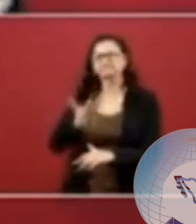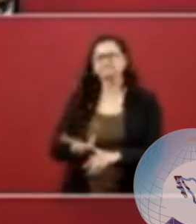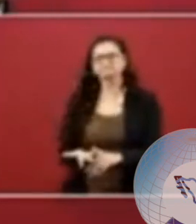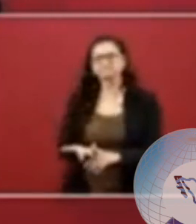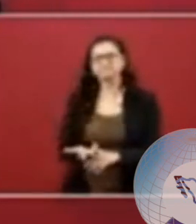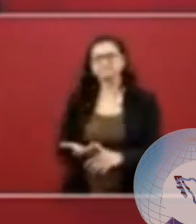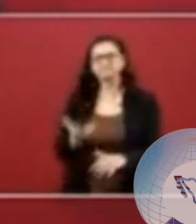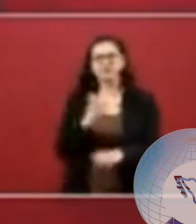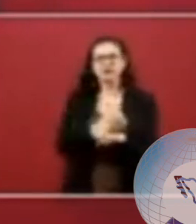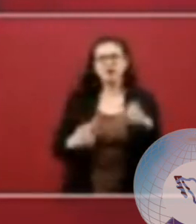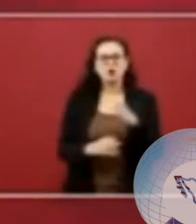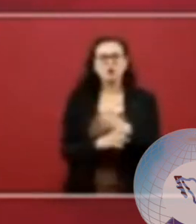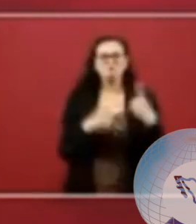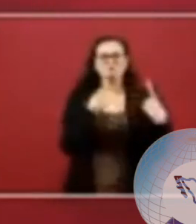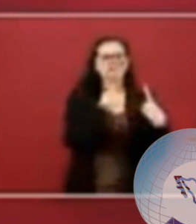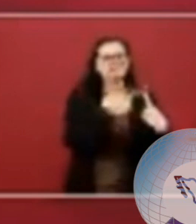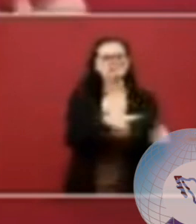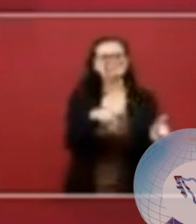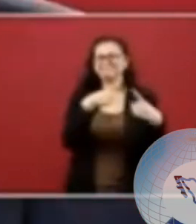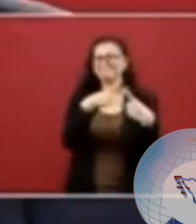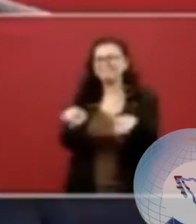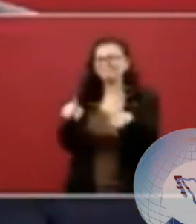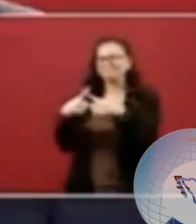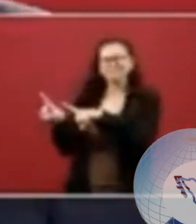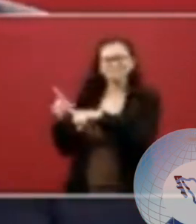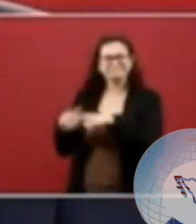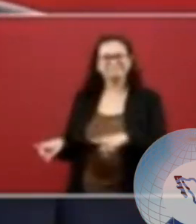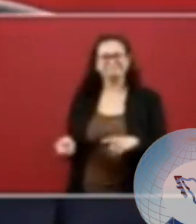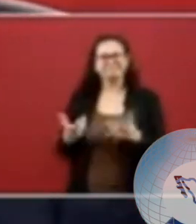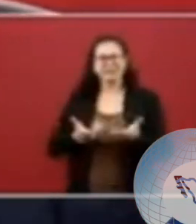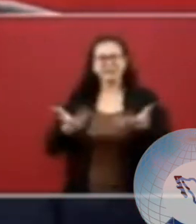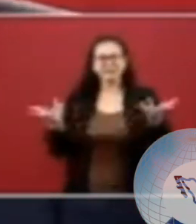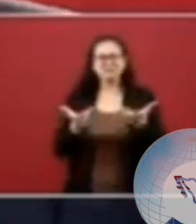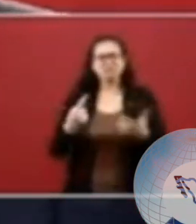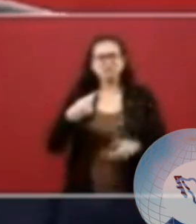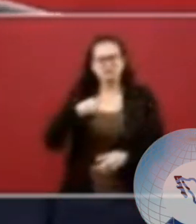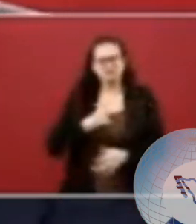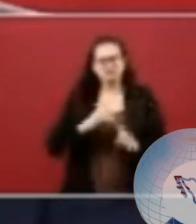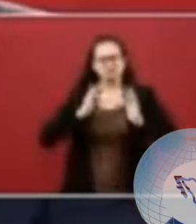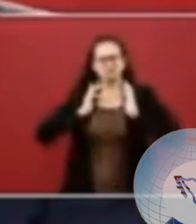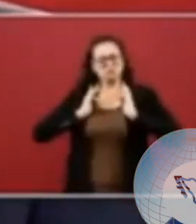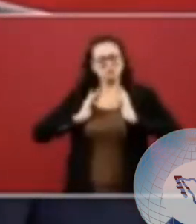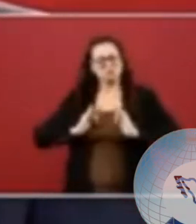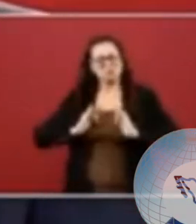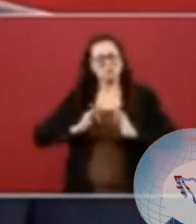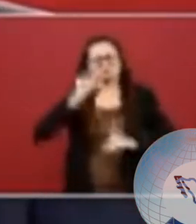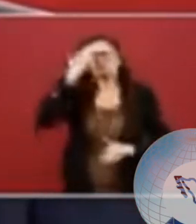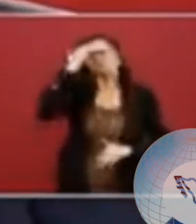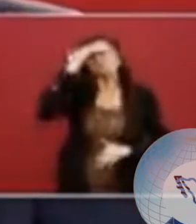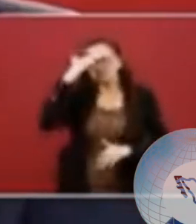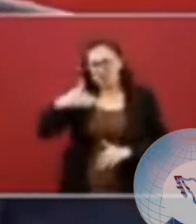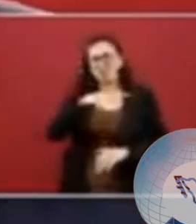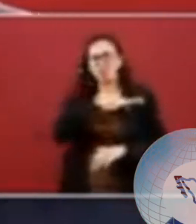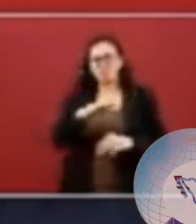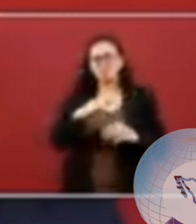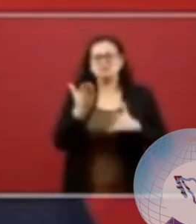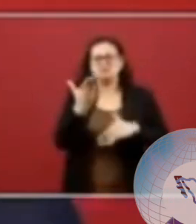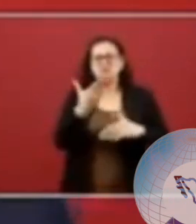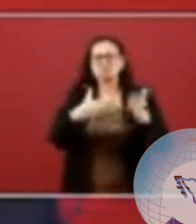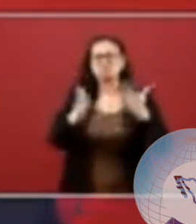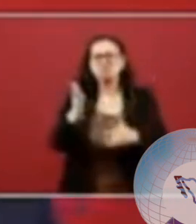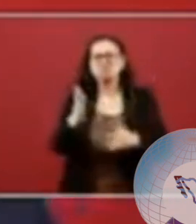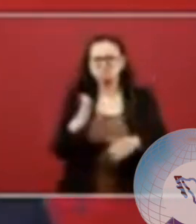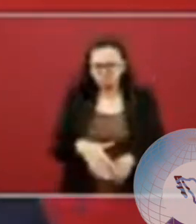y muchas cosas. Yo, porque estoy tranquilo y sé que vamos a salir adelante. ¿Saben cuánto